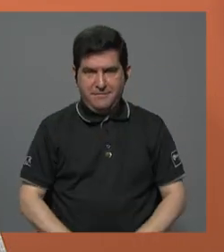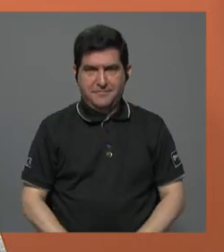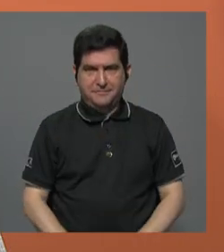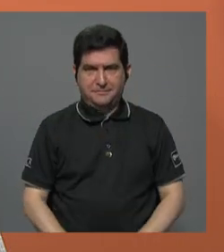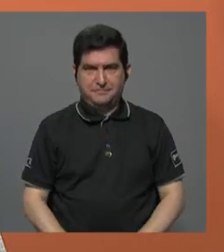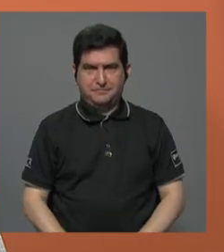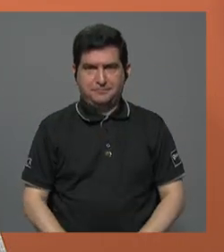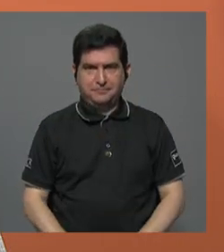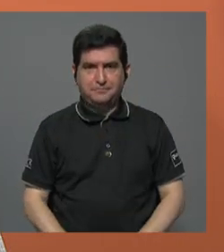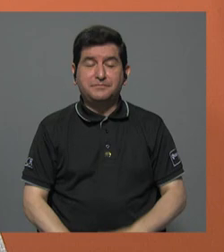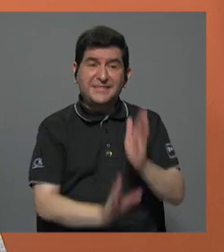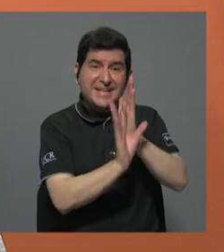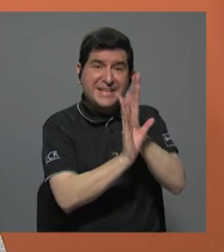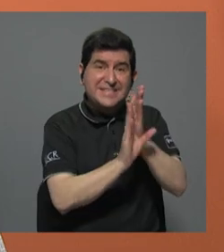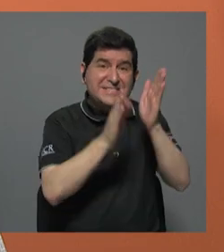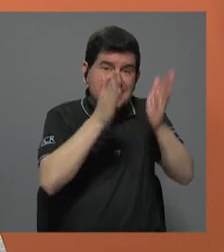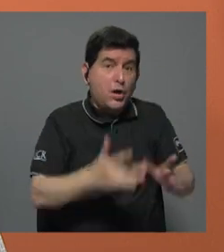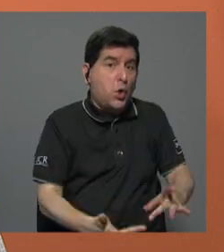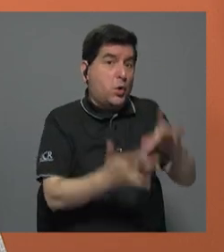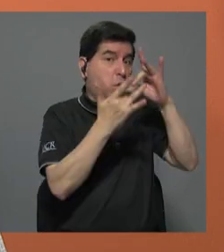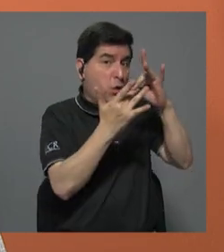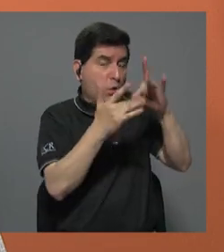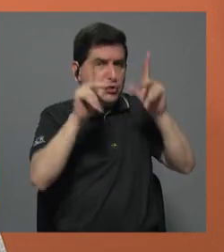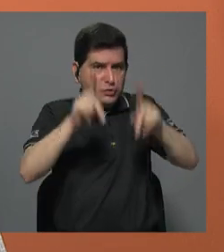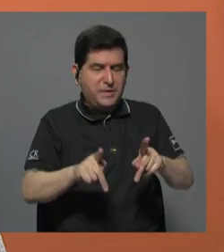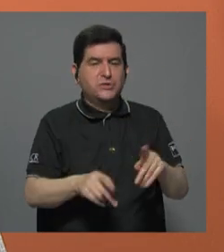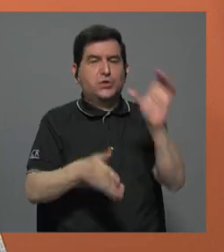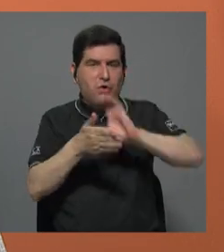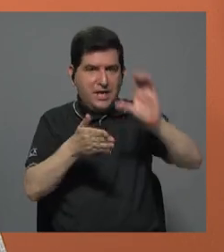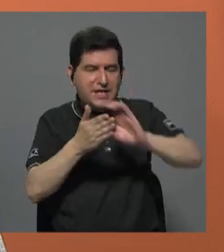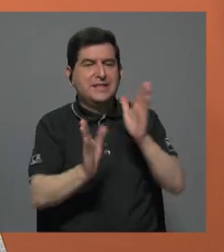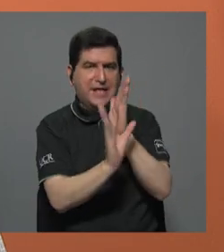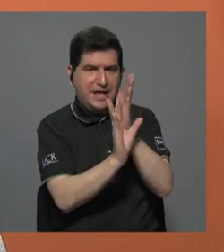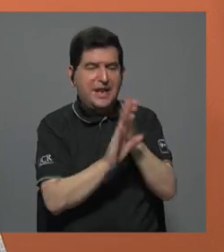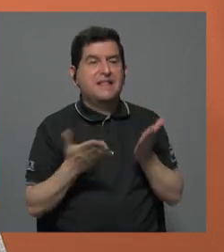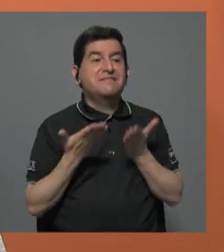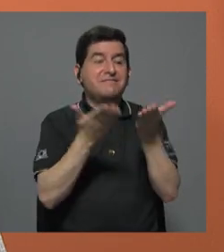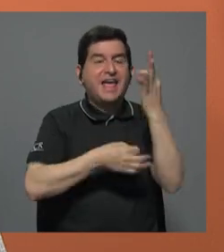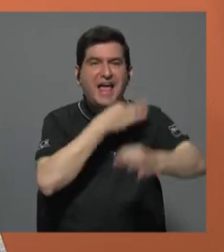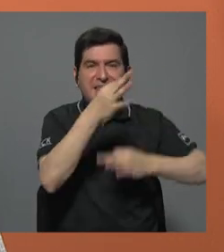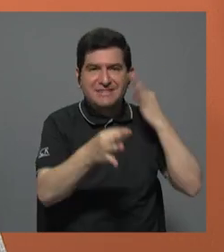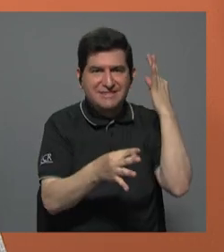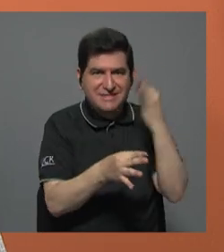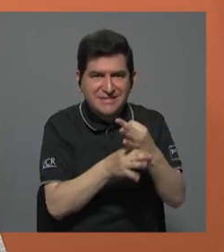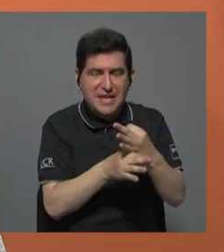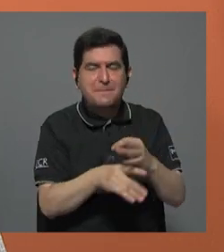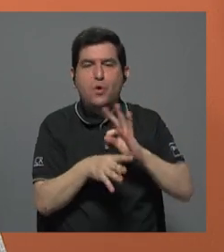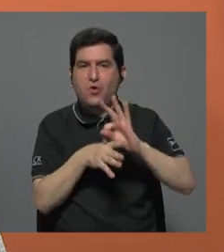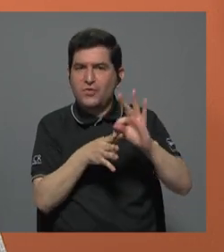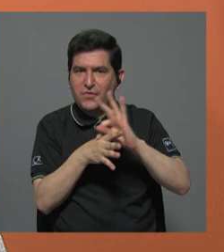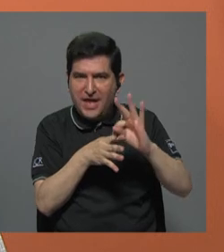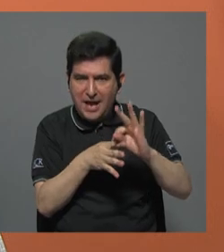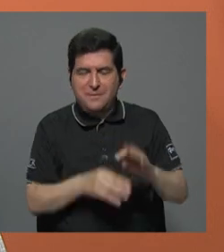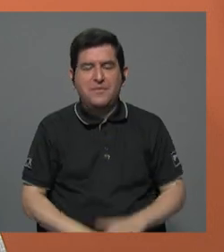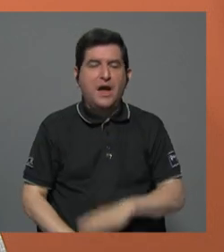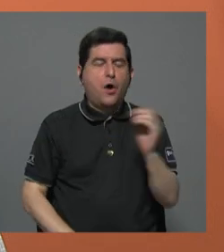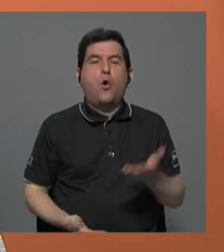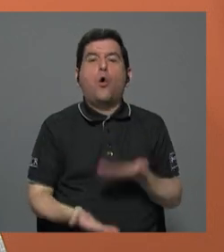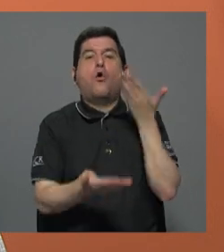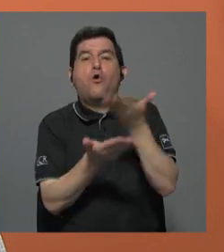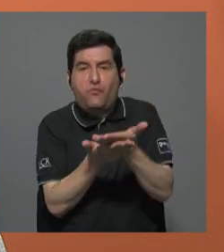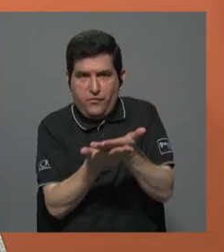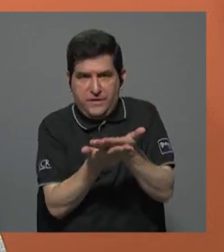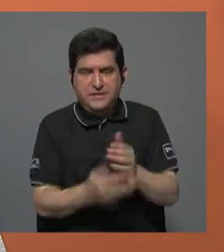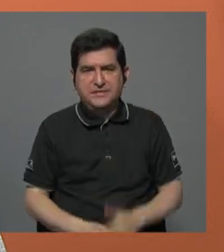de psicólogos principalmente personas asociadas al colegio psicólogos brinden ese tipo de líneas de tipo terapias ofrezcan goteo ya